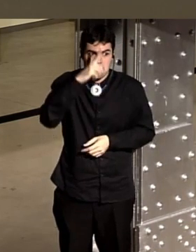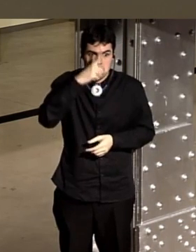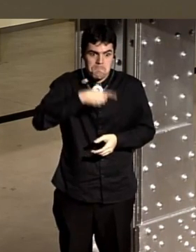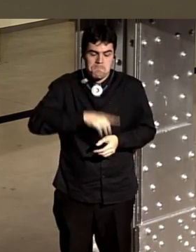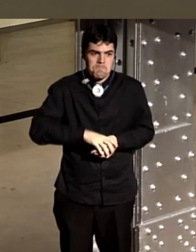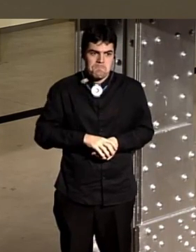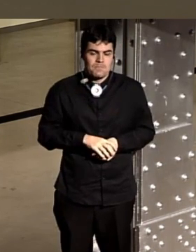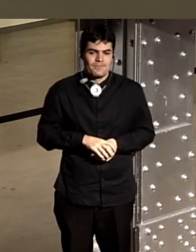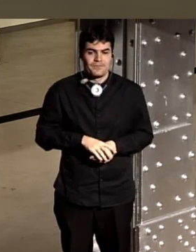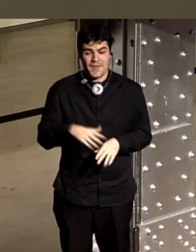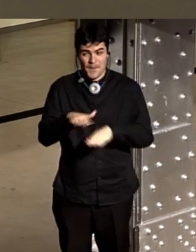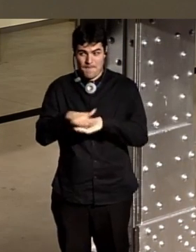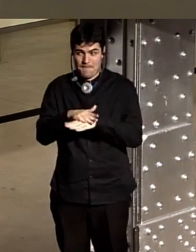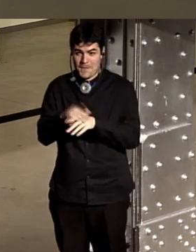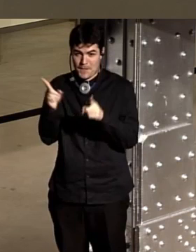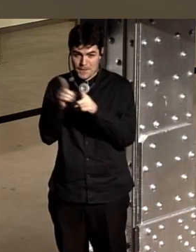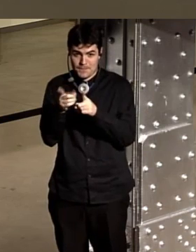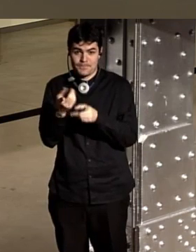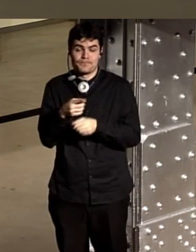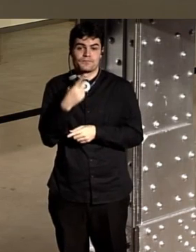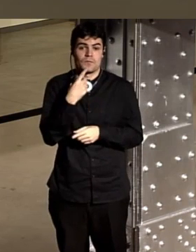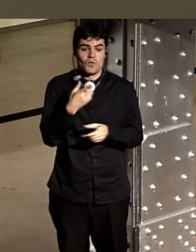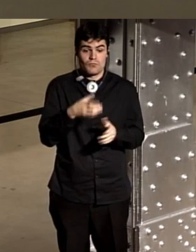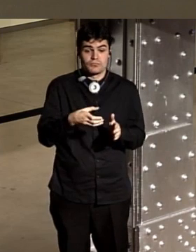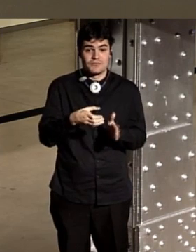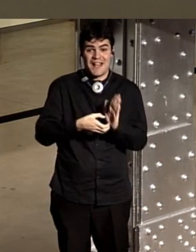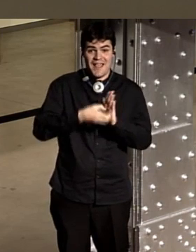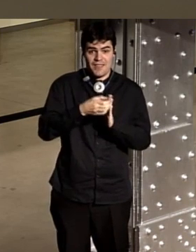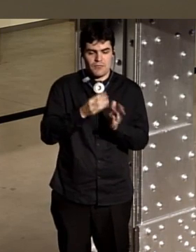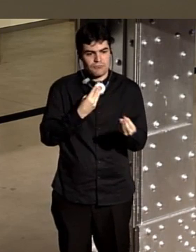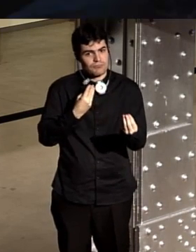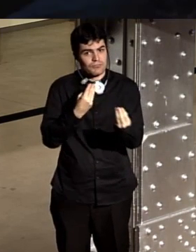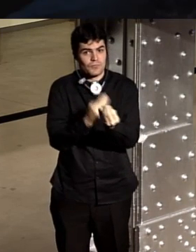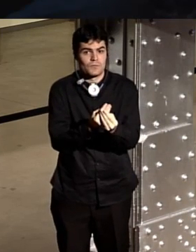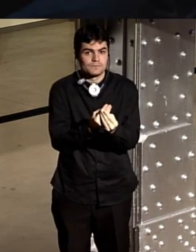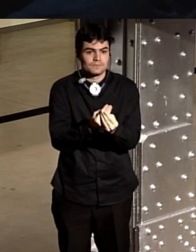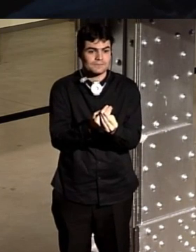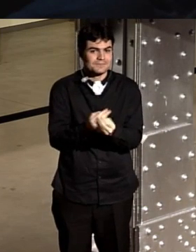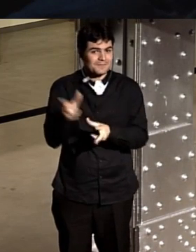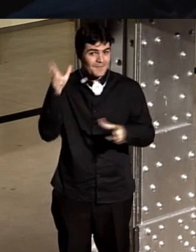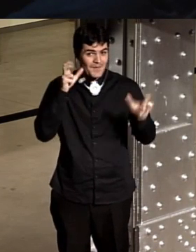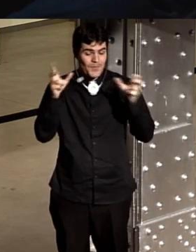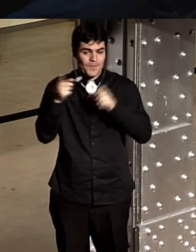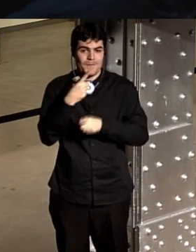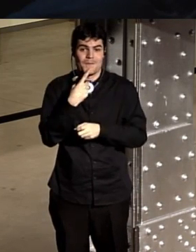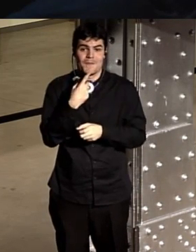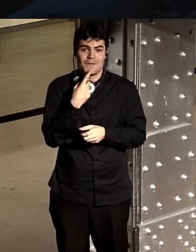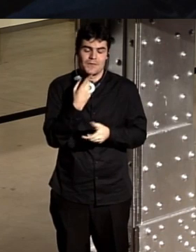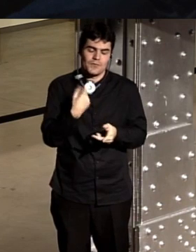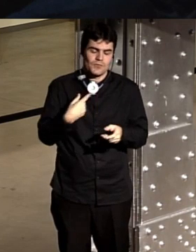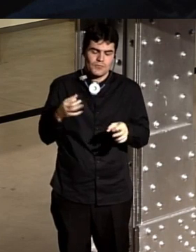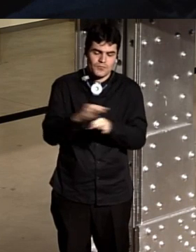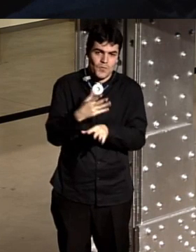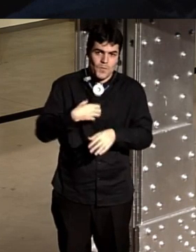Breve solamente, me vas a perdonar. He subido en el ascensor con vosotros y he escuchado que comentabas, igual me equivoco, pero